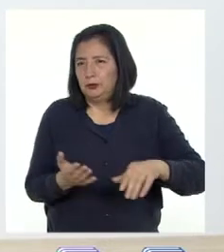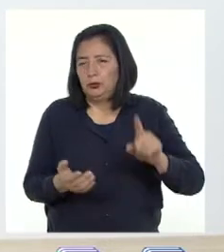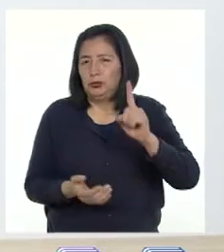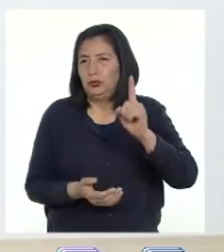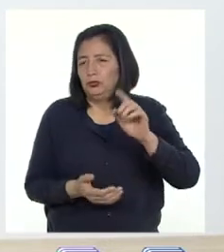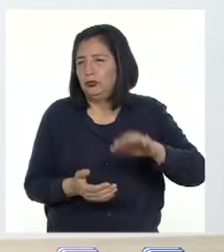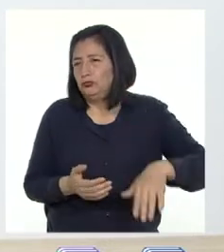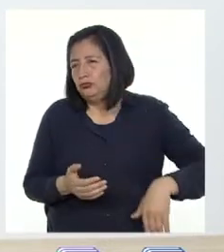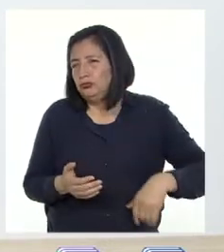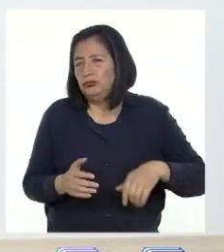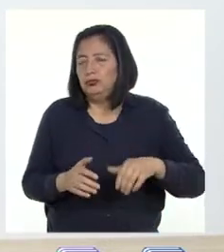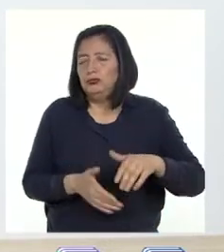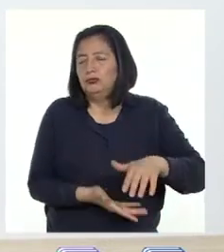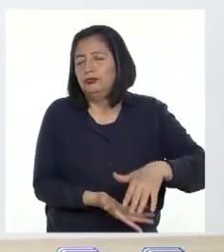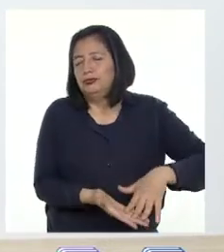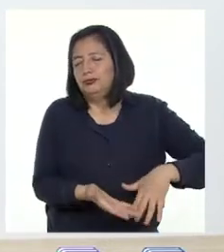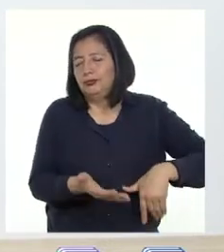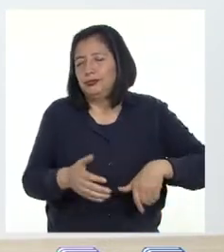1 por 1.